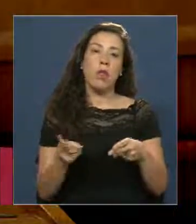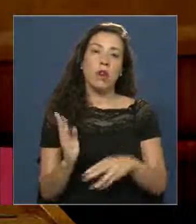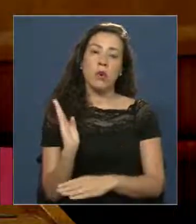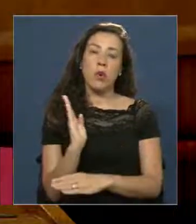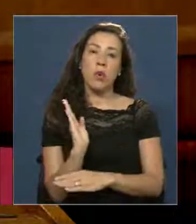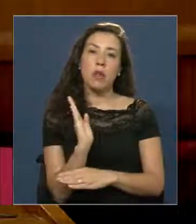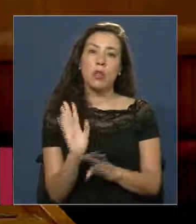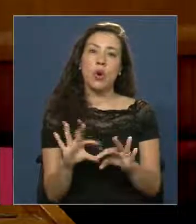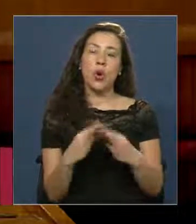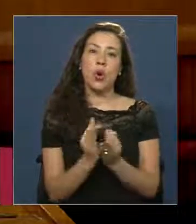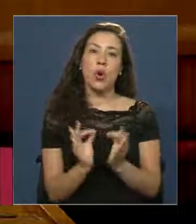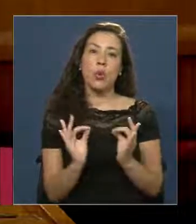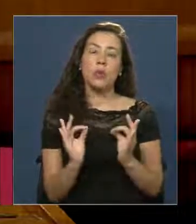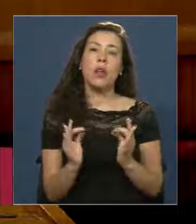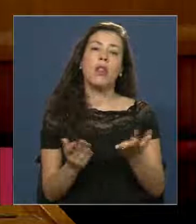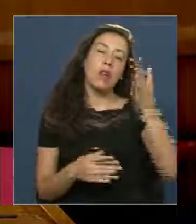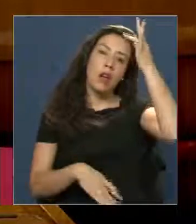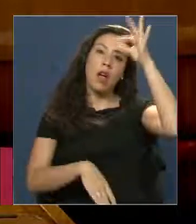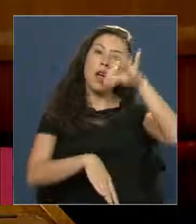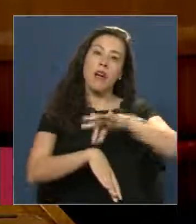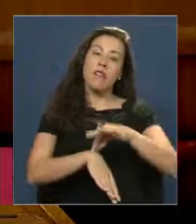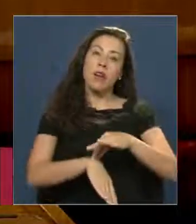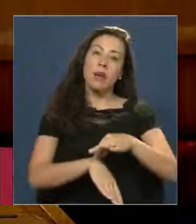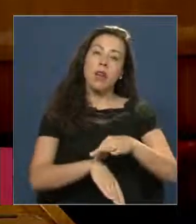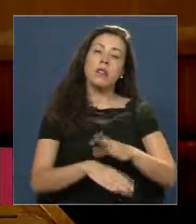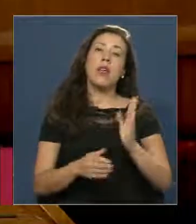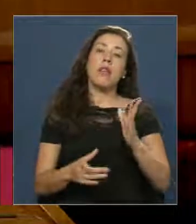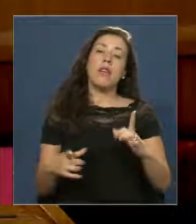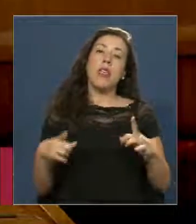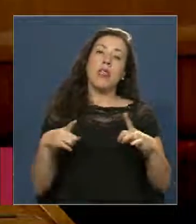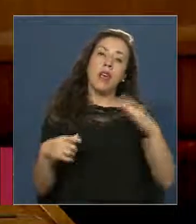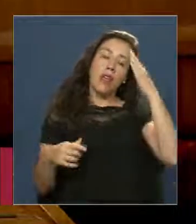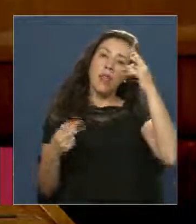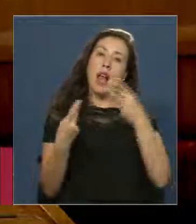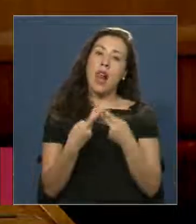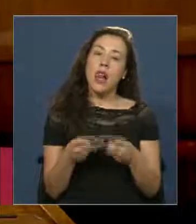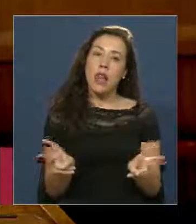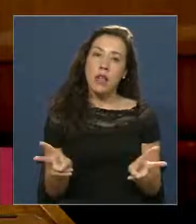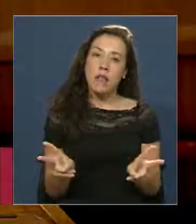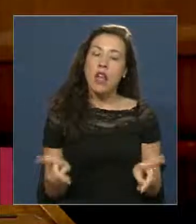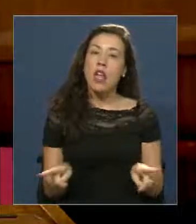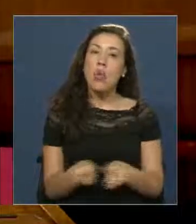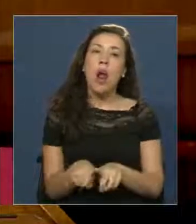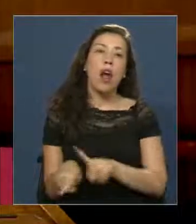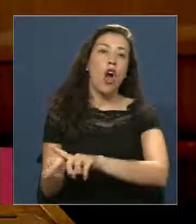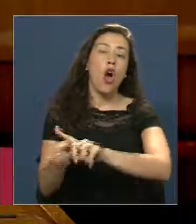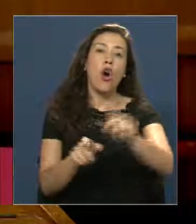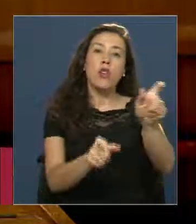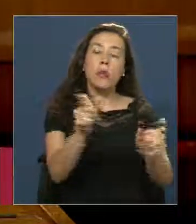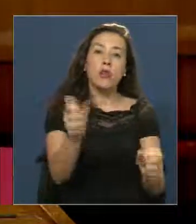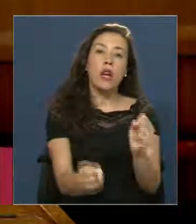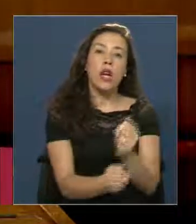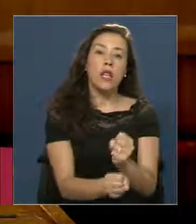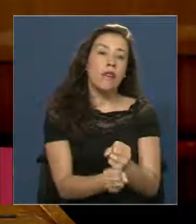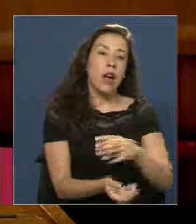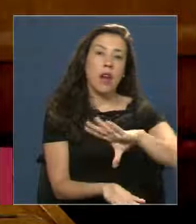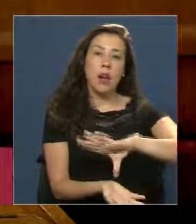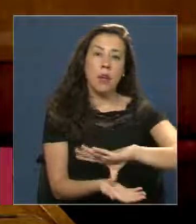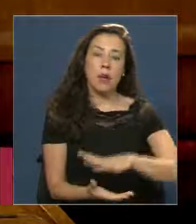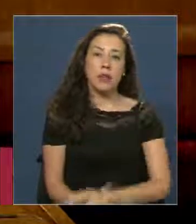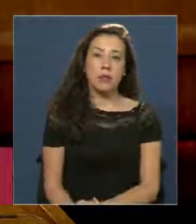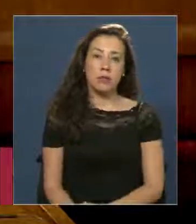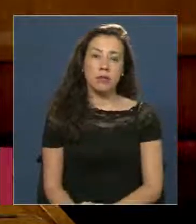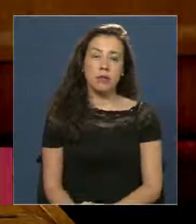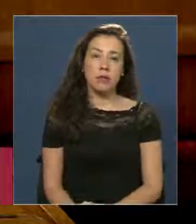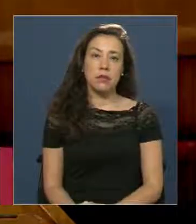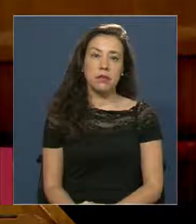básicos universales, como es el de enfermarse, el de tener descanso y días libres, como cualquier otro trabajador del país. Es